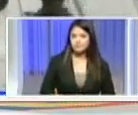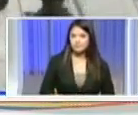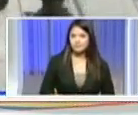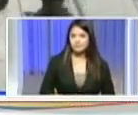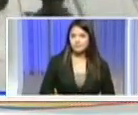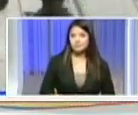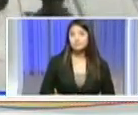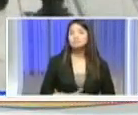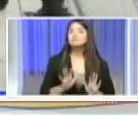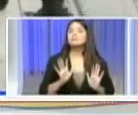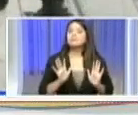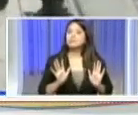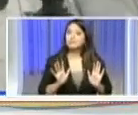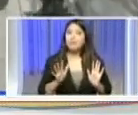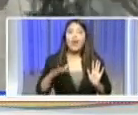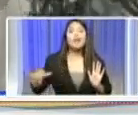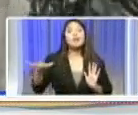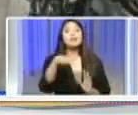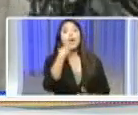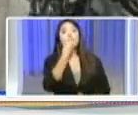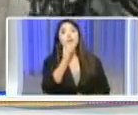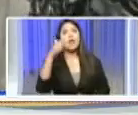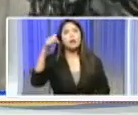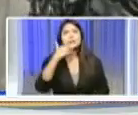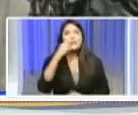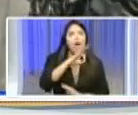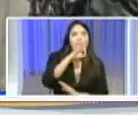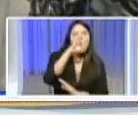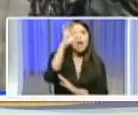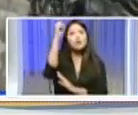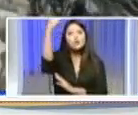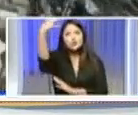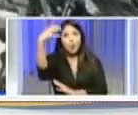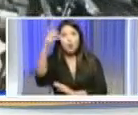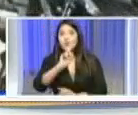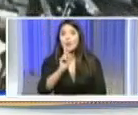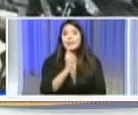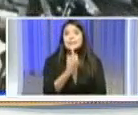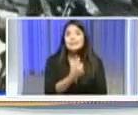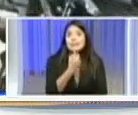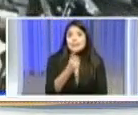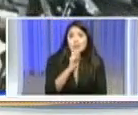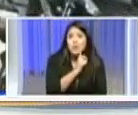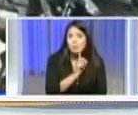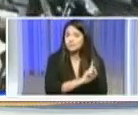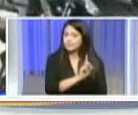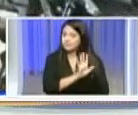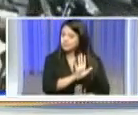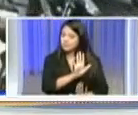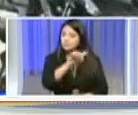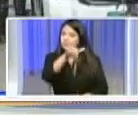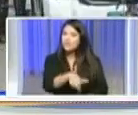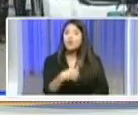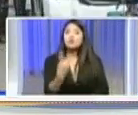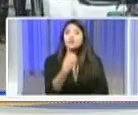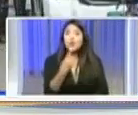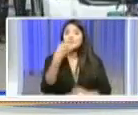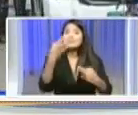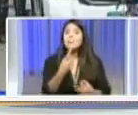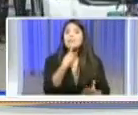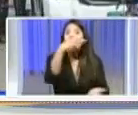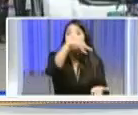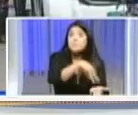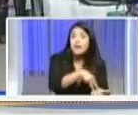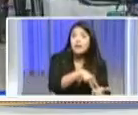No voy a empavar esta belleza, además está saliendo el sol. No voy a nombrar pavosos, solamente cada vez que diga